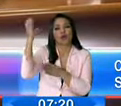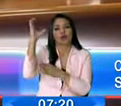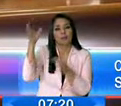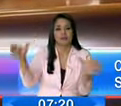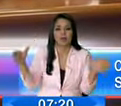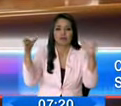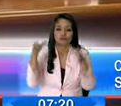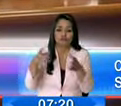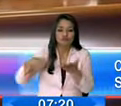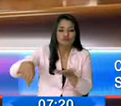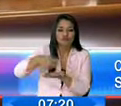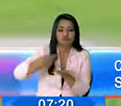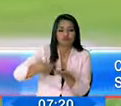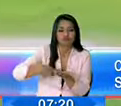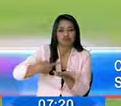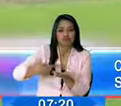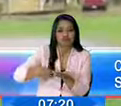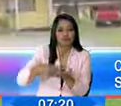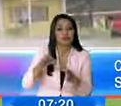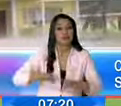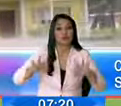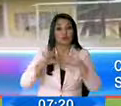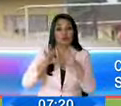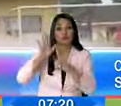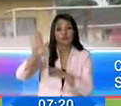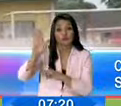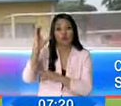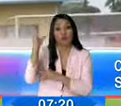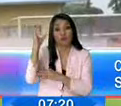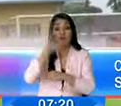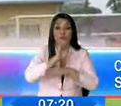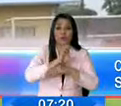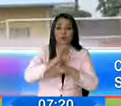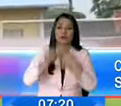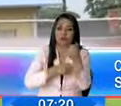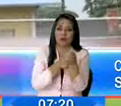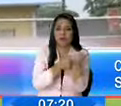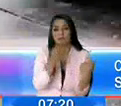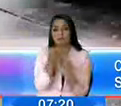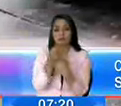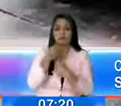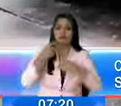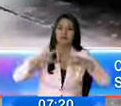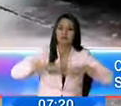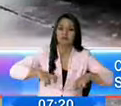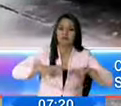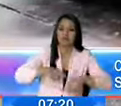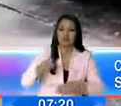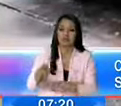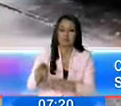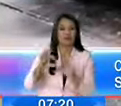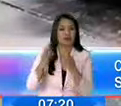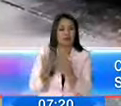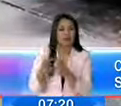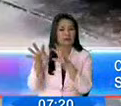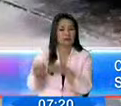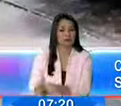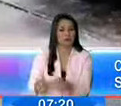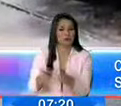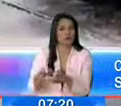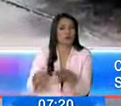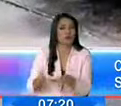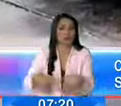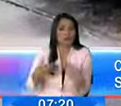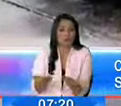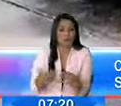quien expusieron la necesidad de la cooperación de los estados de Ecuador y Colombia para las investigaciones del secuestro y muerte de sus seres queridos. Carrillo, en su